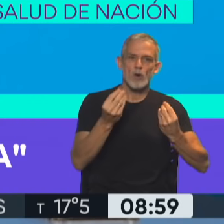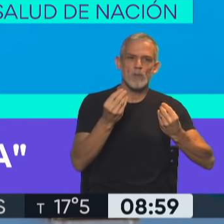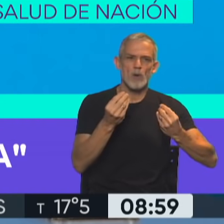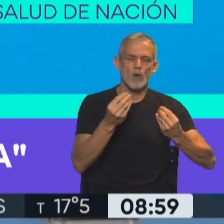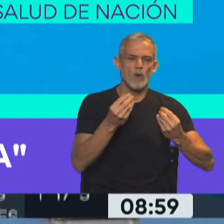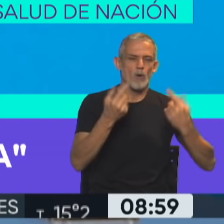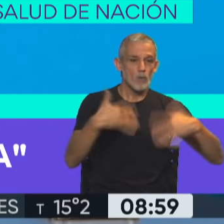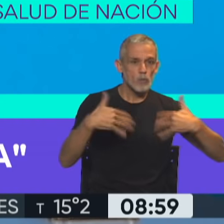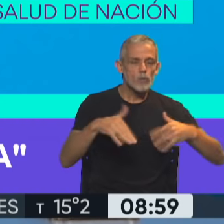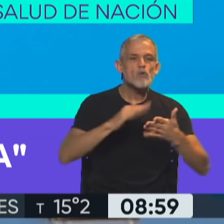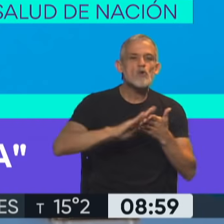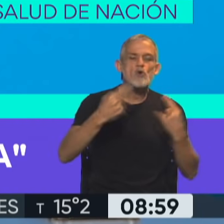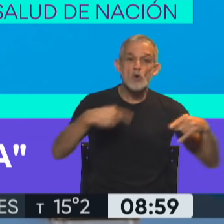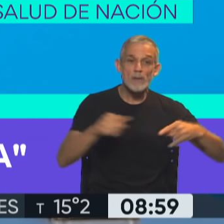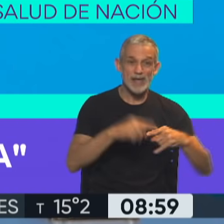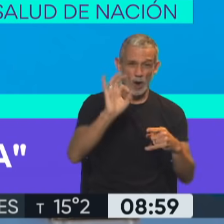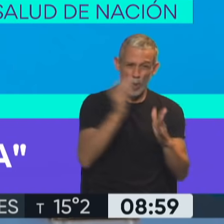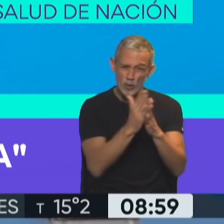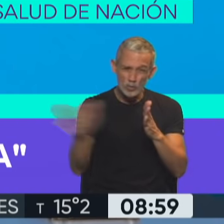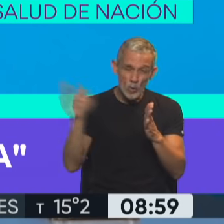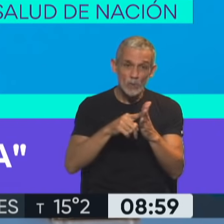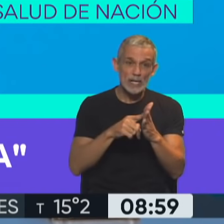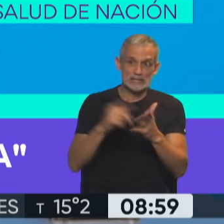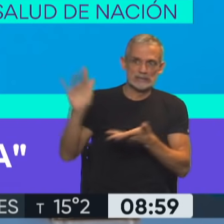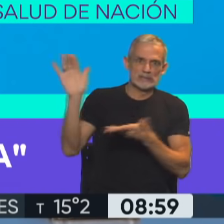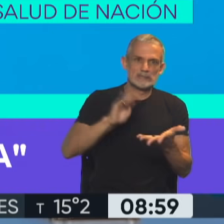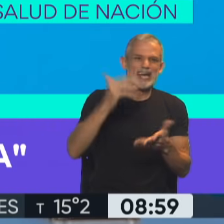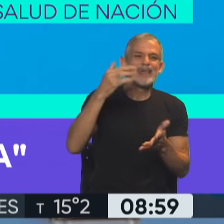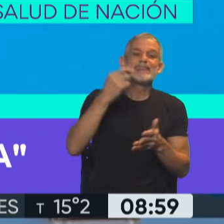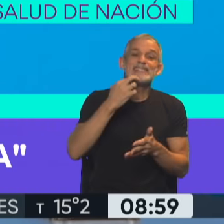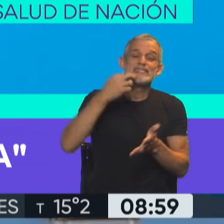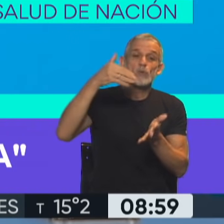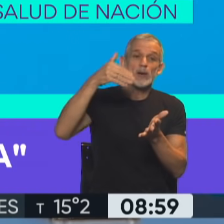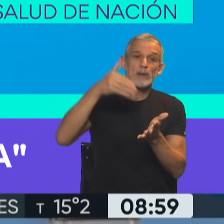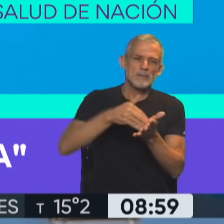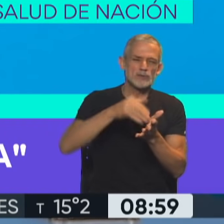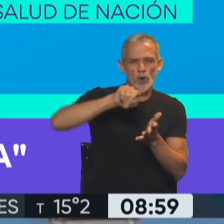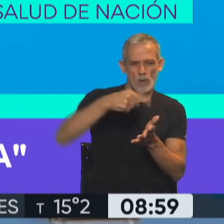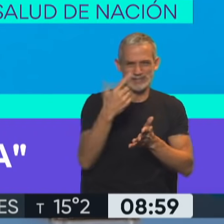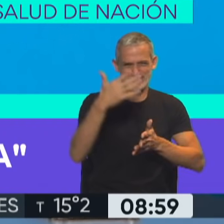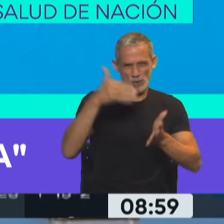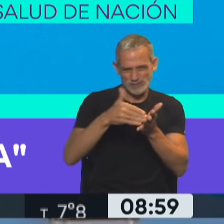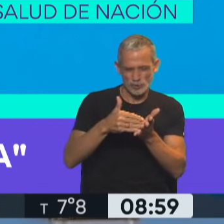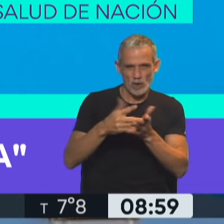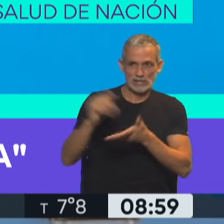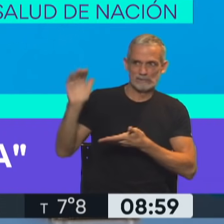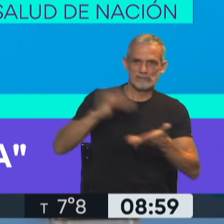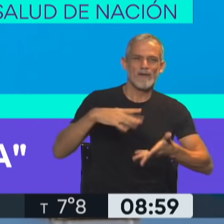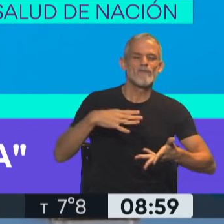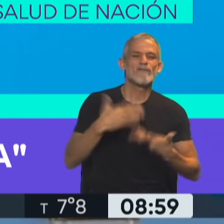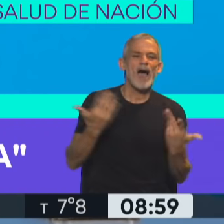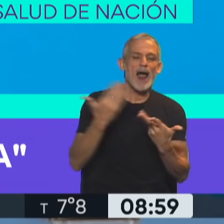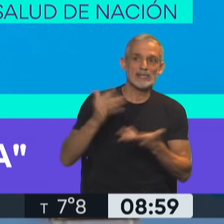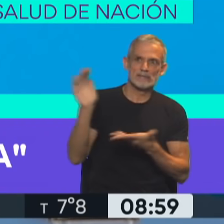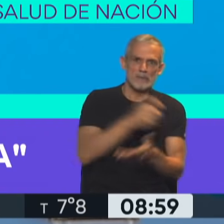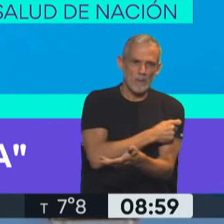novedad importante es que a partir de octubre esperamos recibir las 19.5 millones de dosis que nos quedan pendientes para